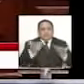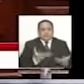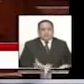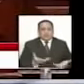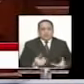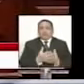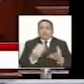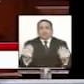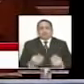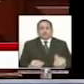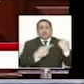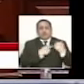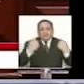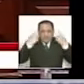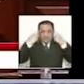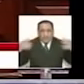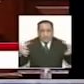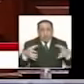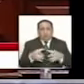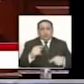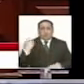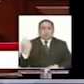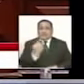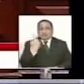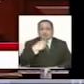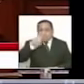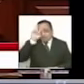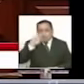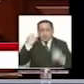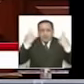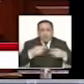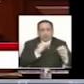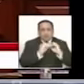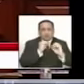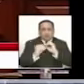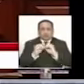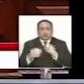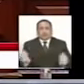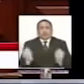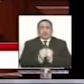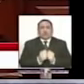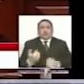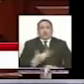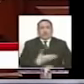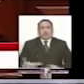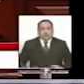Vizcarra, que ha hundido a millones de peruanos en el desempleo. O sea, es, por supuesto, un